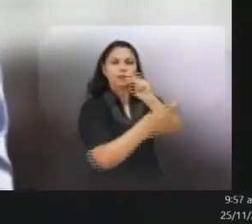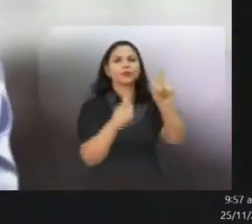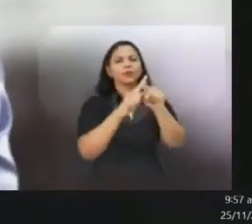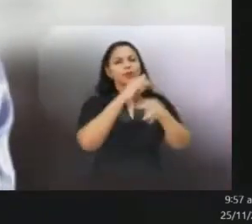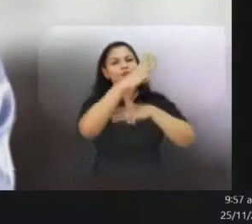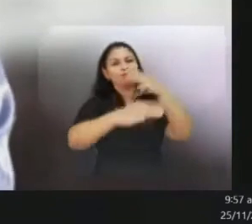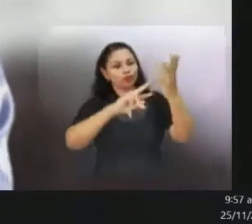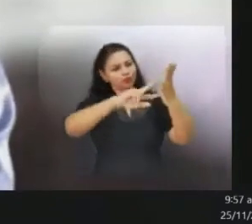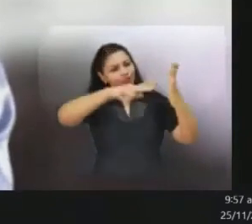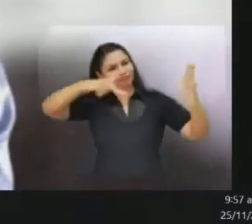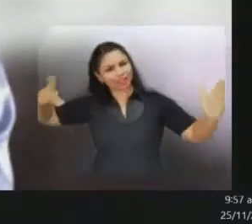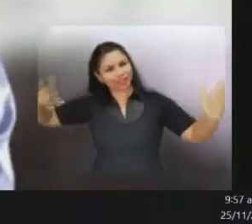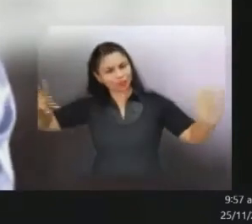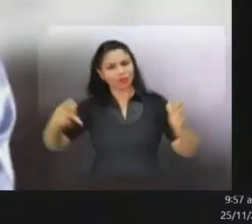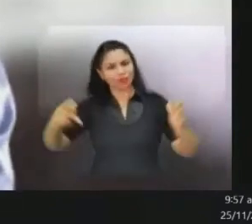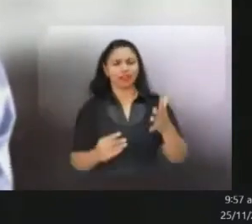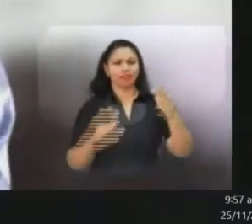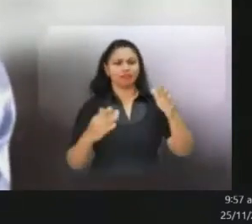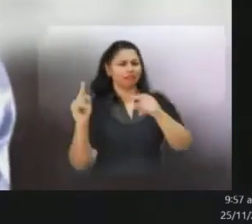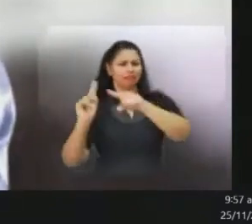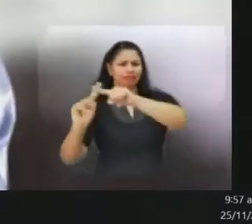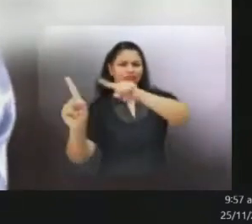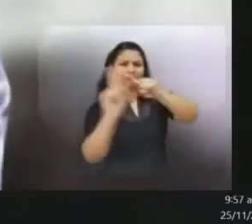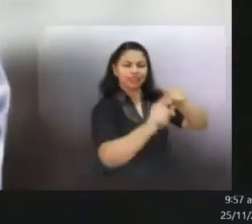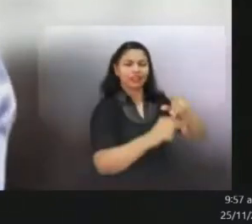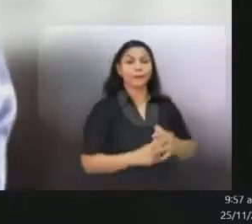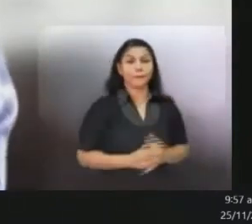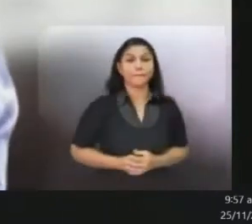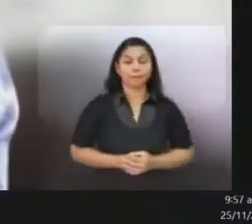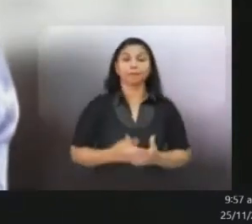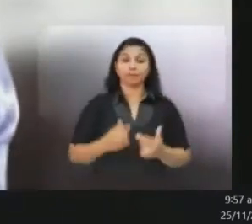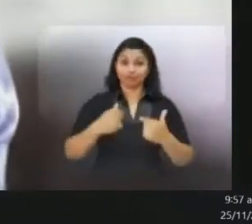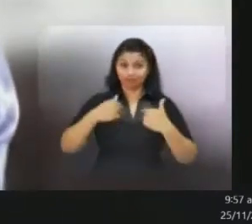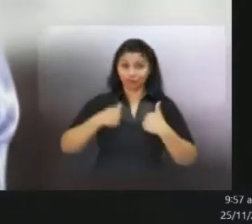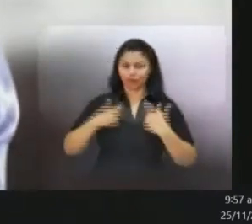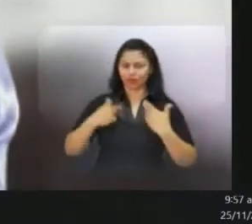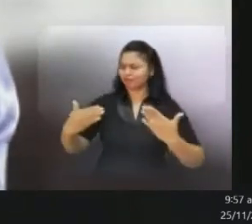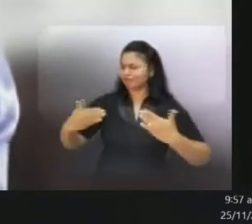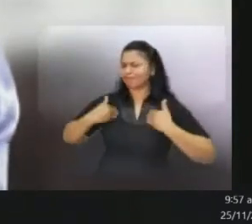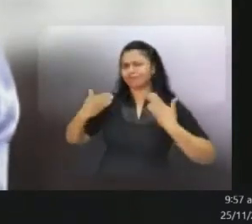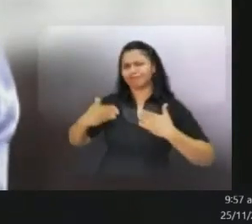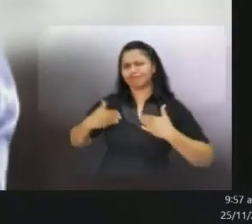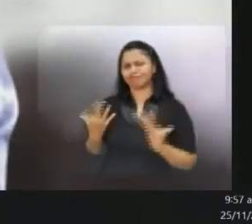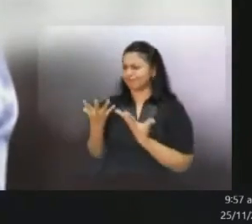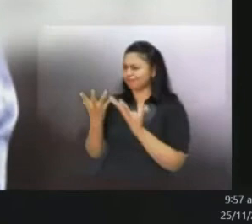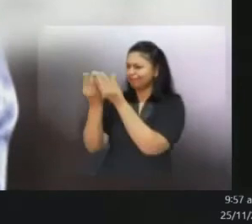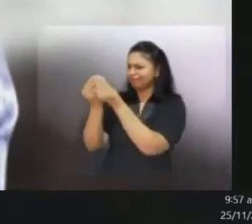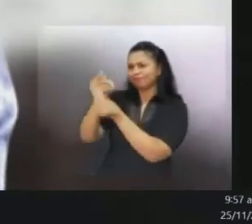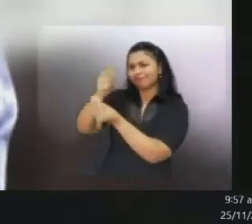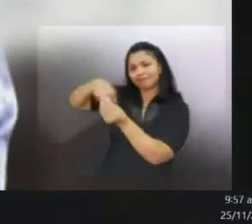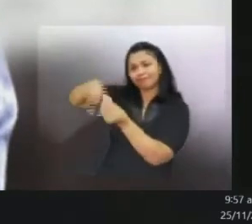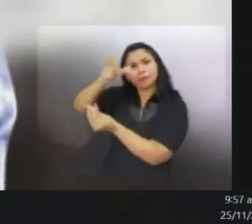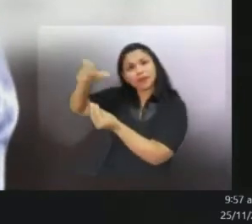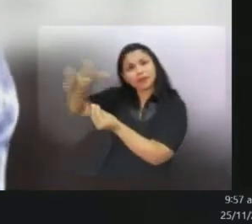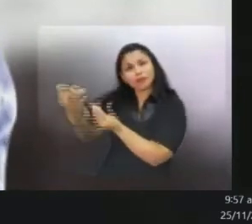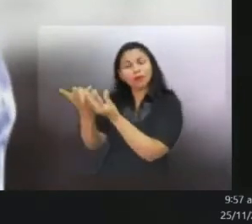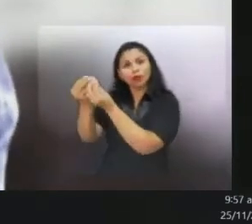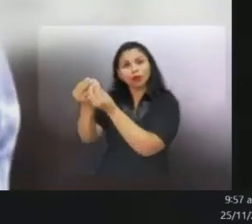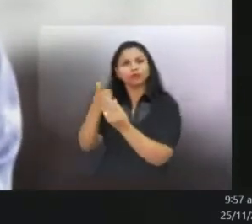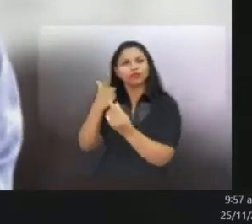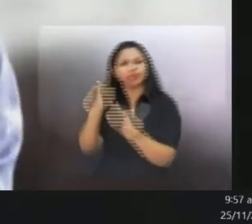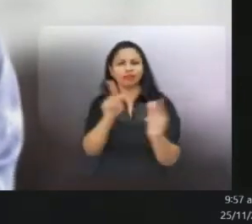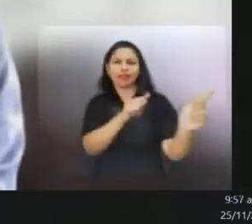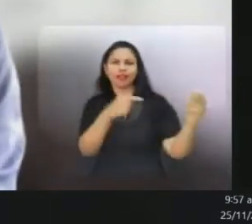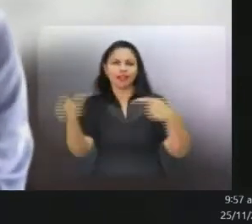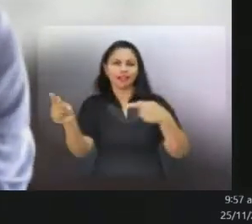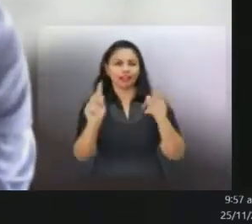chip, también está Qualcomm. Así que es para mí un honor ver esta y participar también de esta discusión. Pero también para meternos